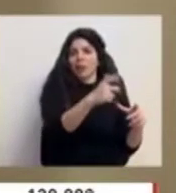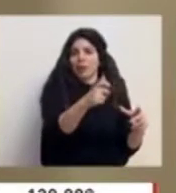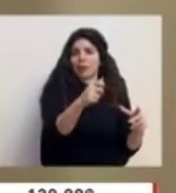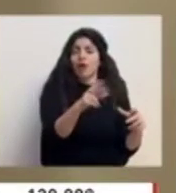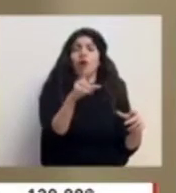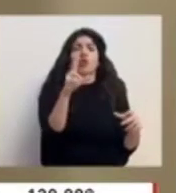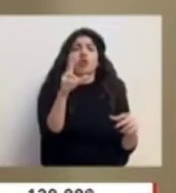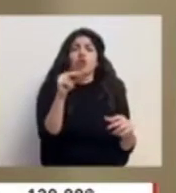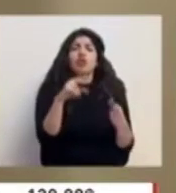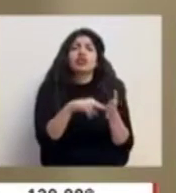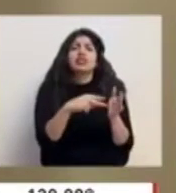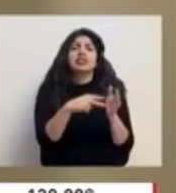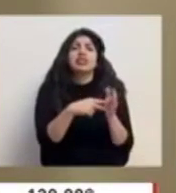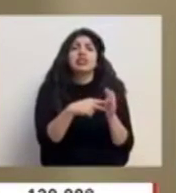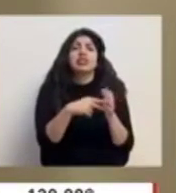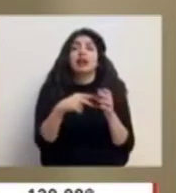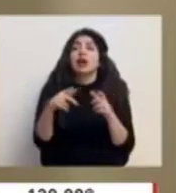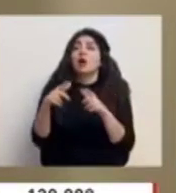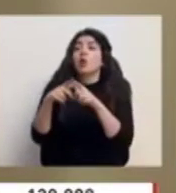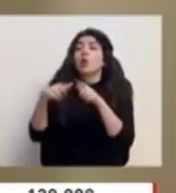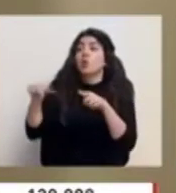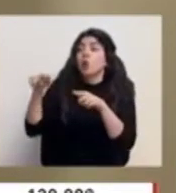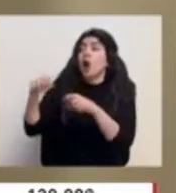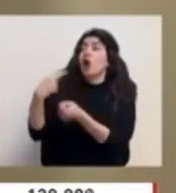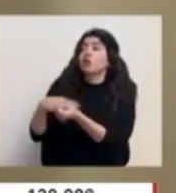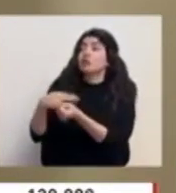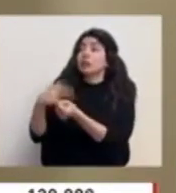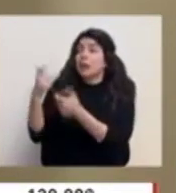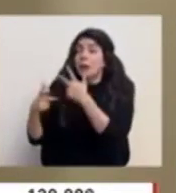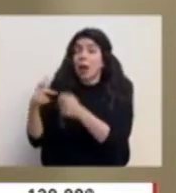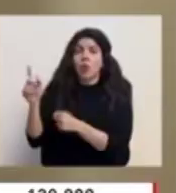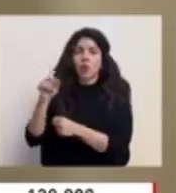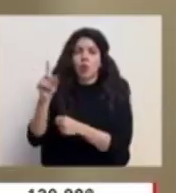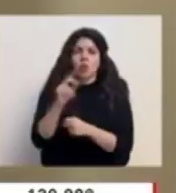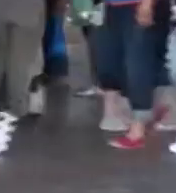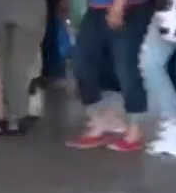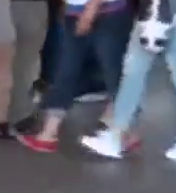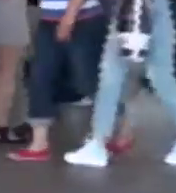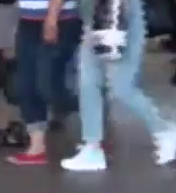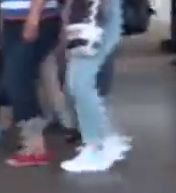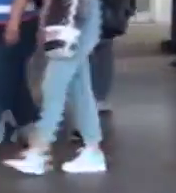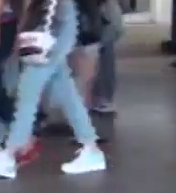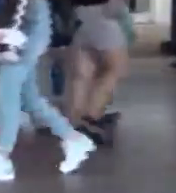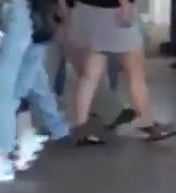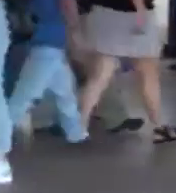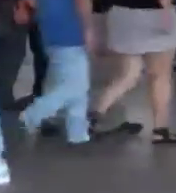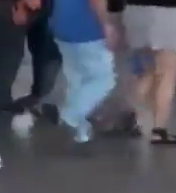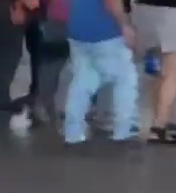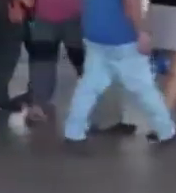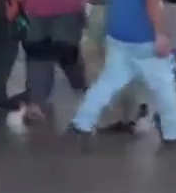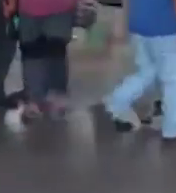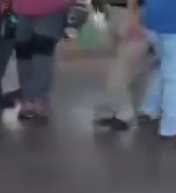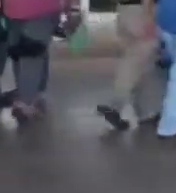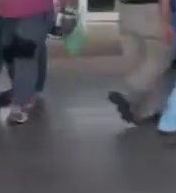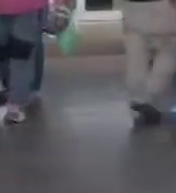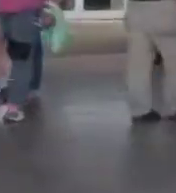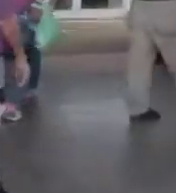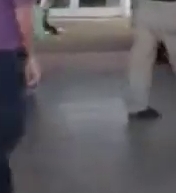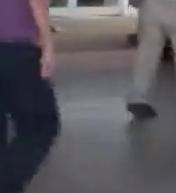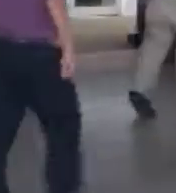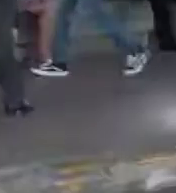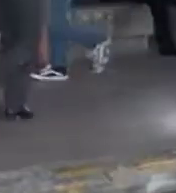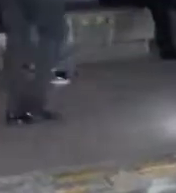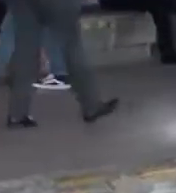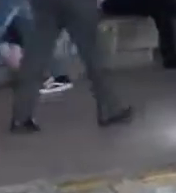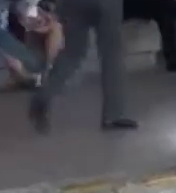tener vacunaciones en los establecimientos de salud para esta población. Entonces, la coordinación de las áreas de salud